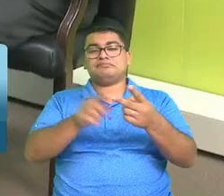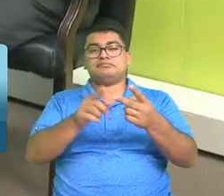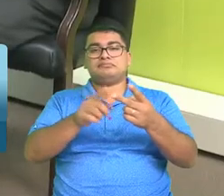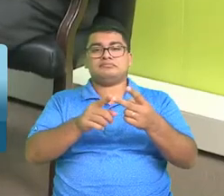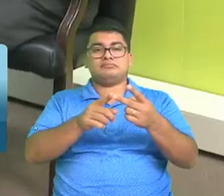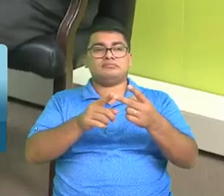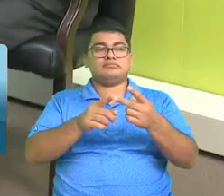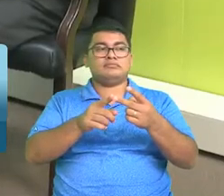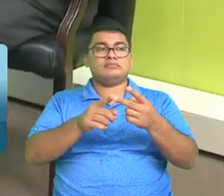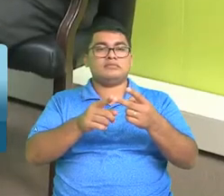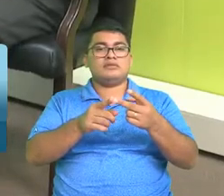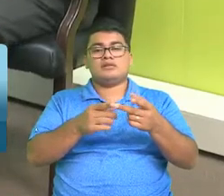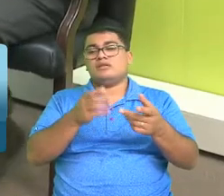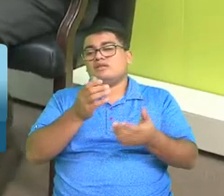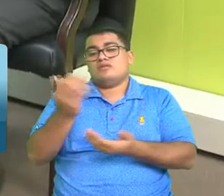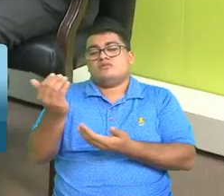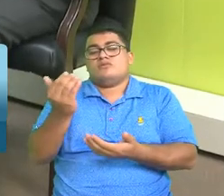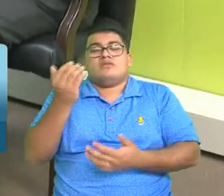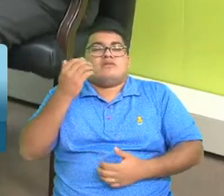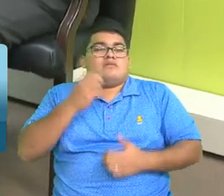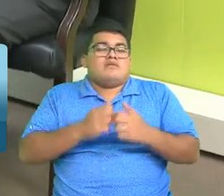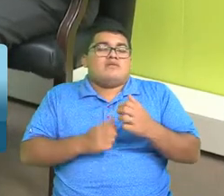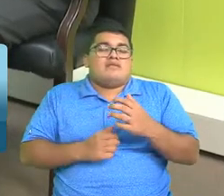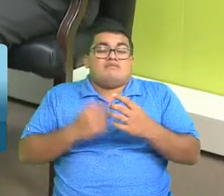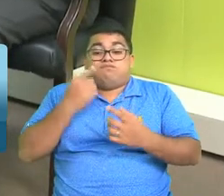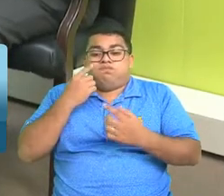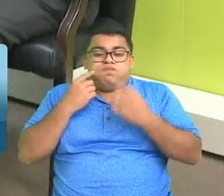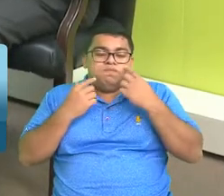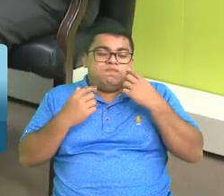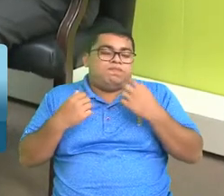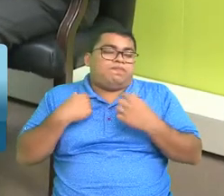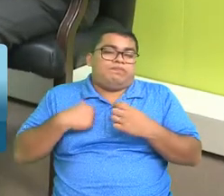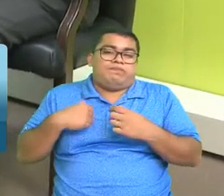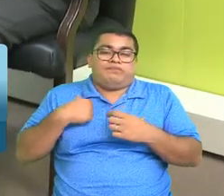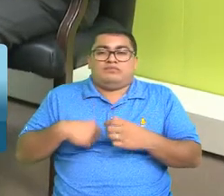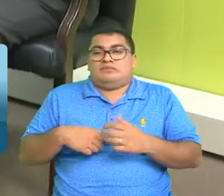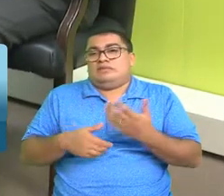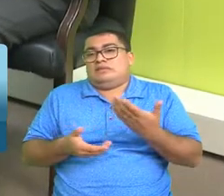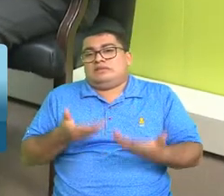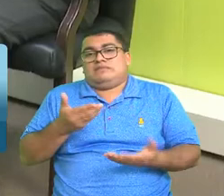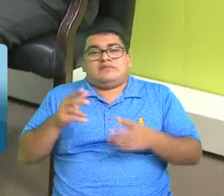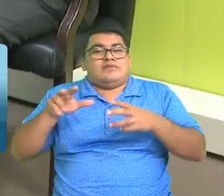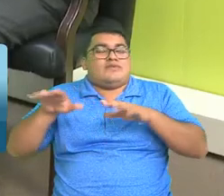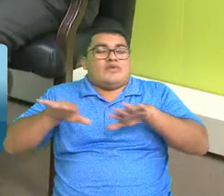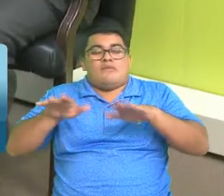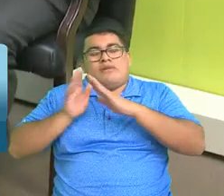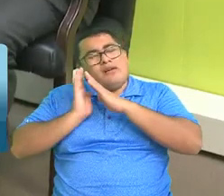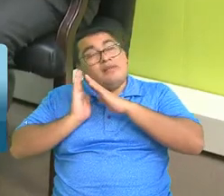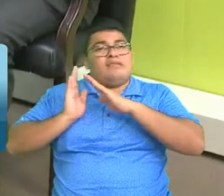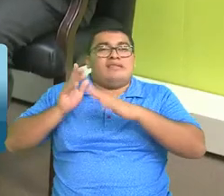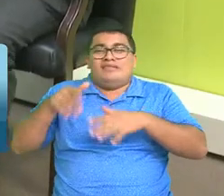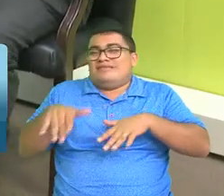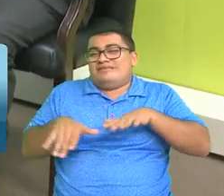el malestar que el niño tiene, ¿verdad? Es un niño que a veces no logra dormir, ¿verdad?